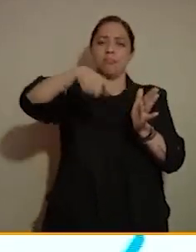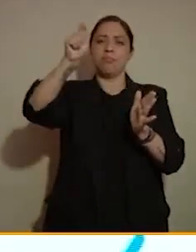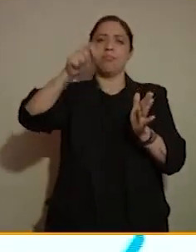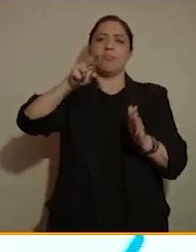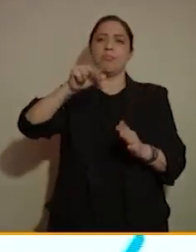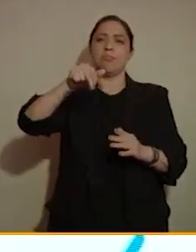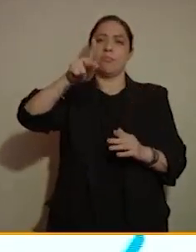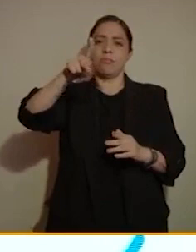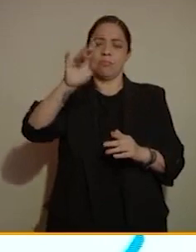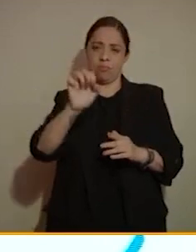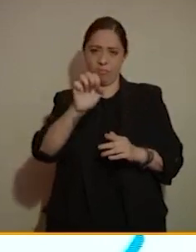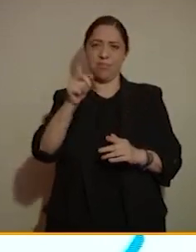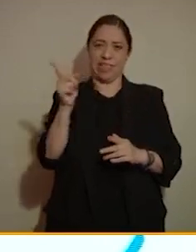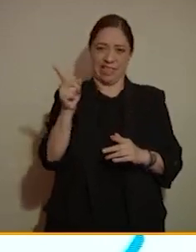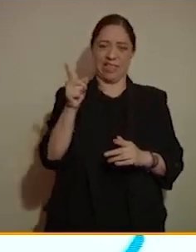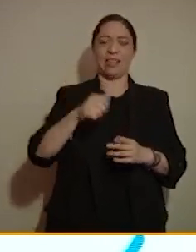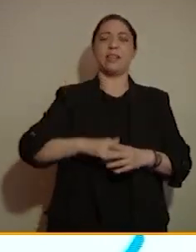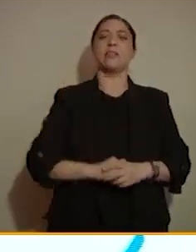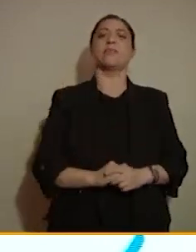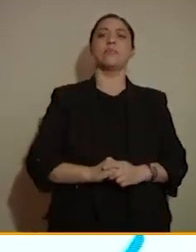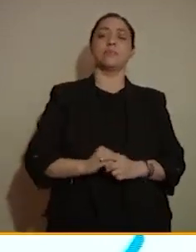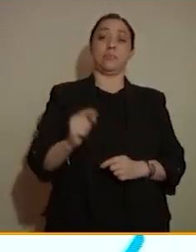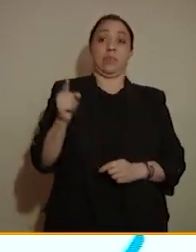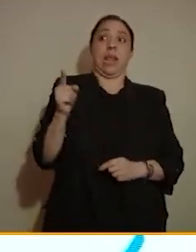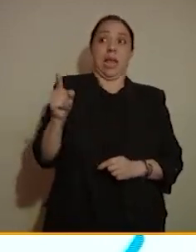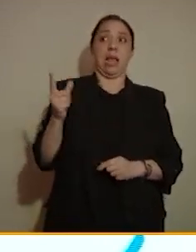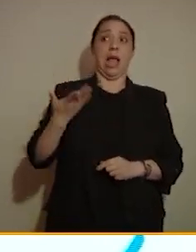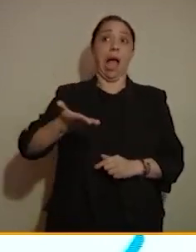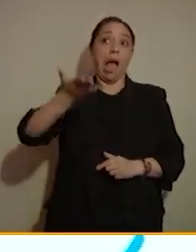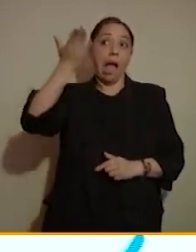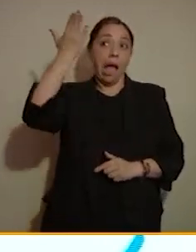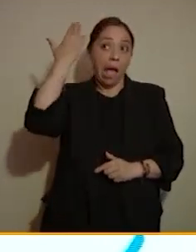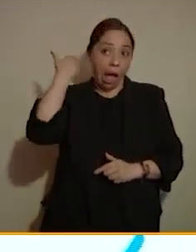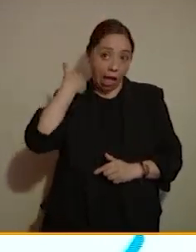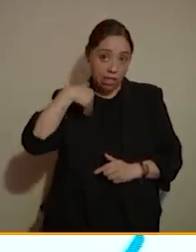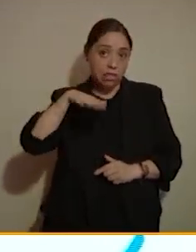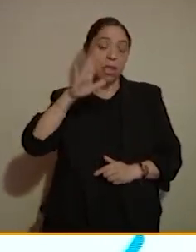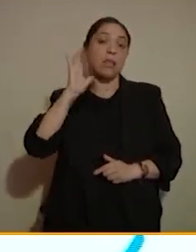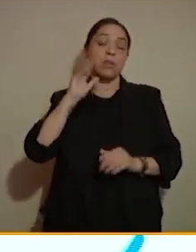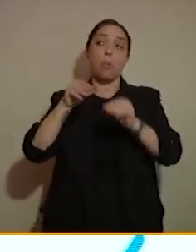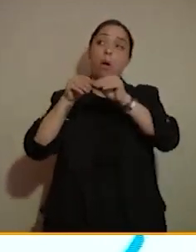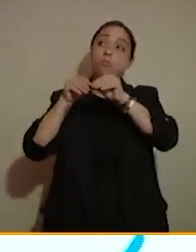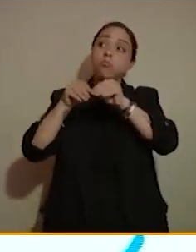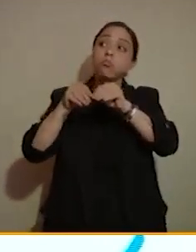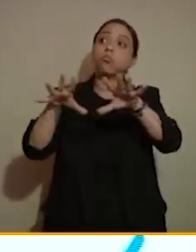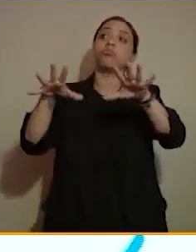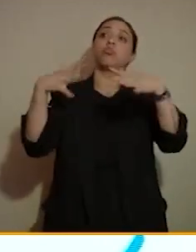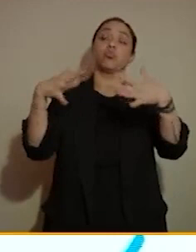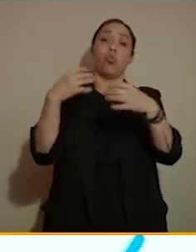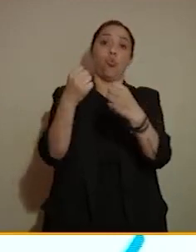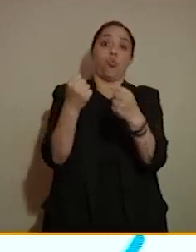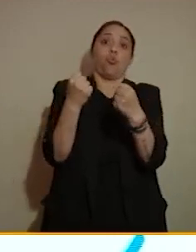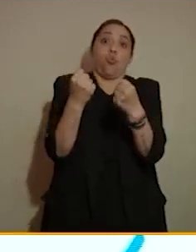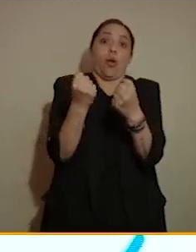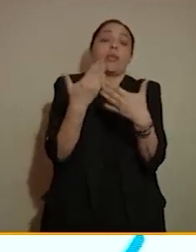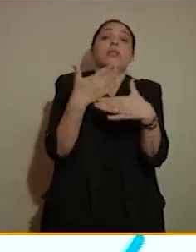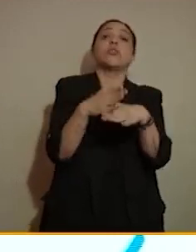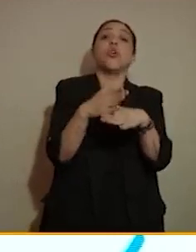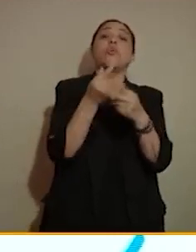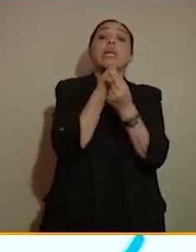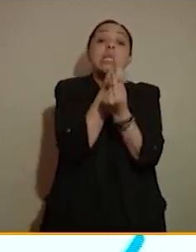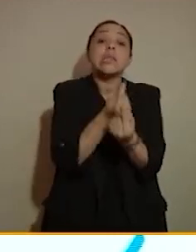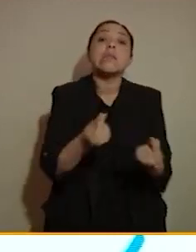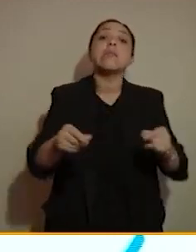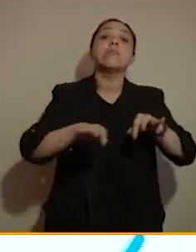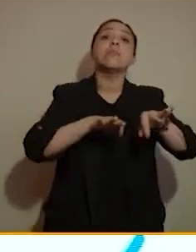en su momento estuvo pues involucrado en un escándalo muy fuerte sobre trabajo infantil.